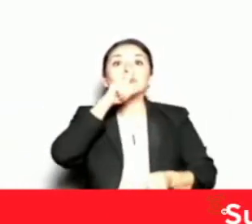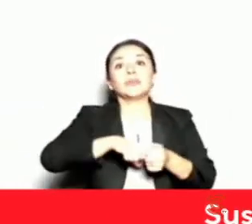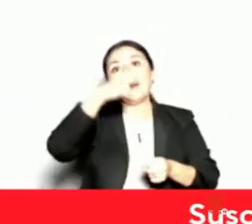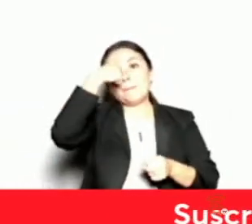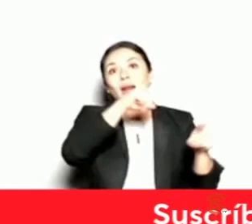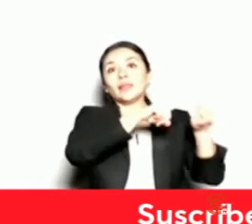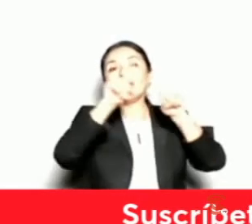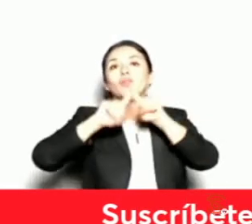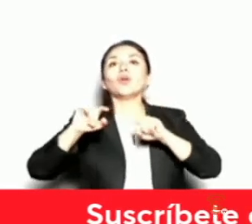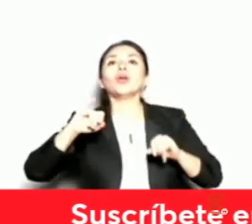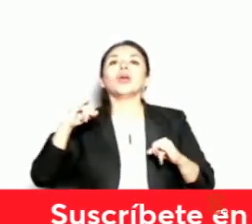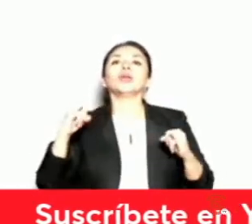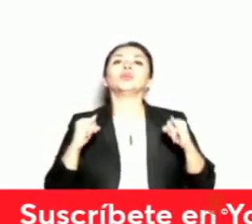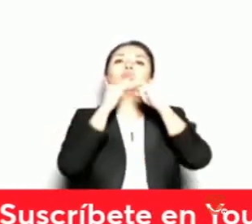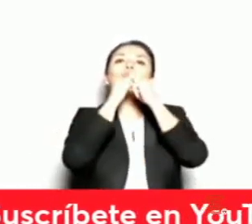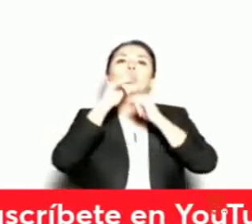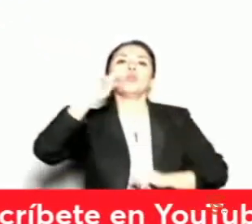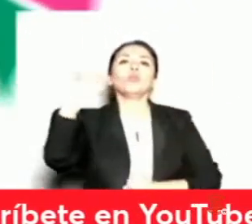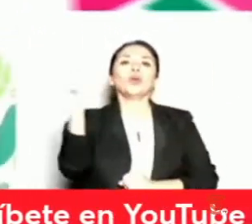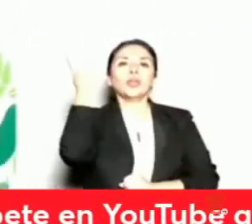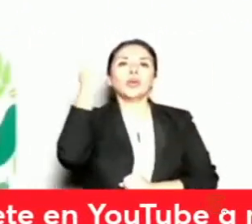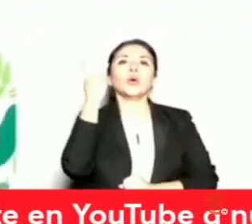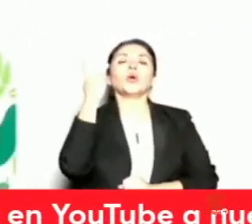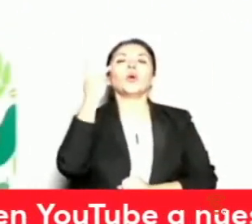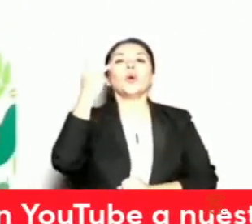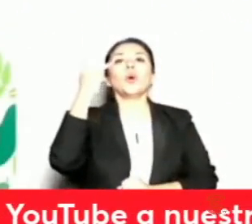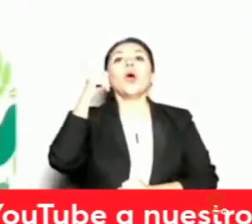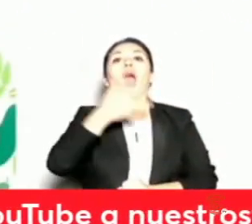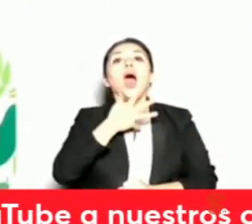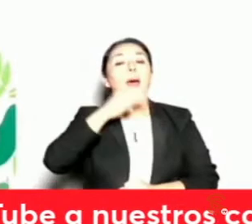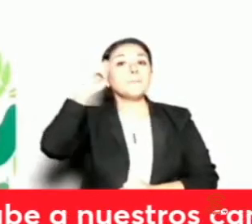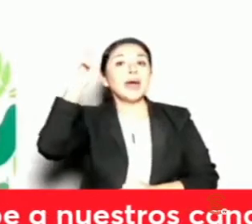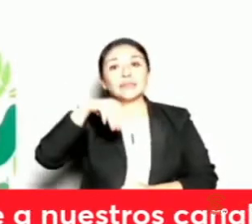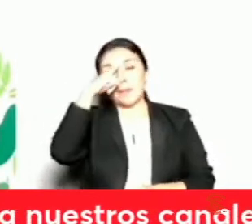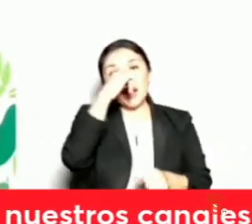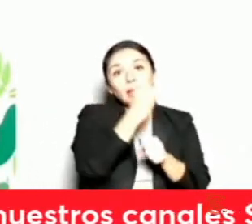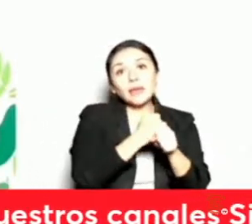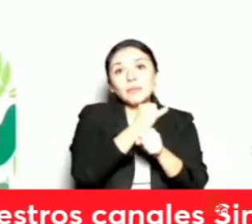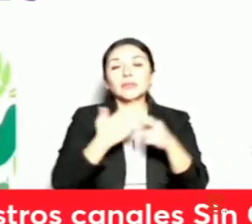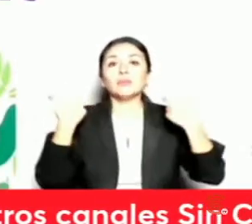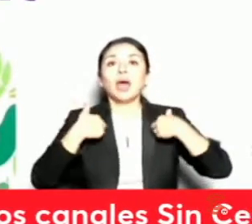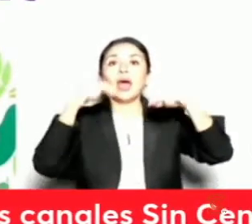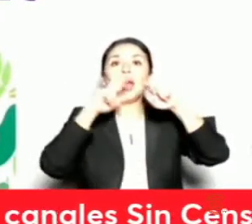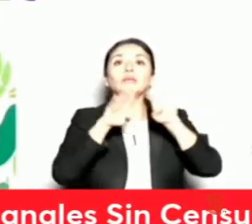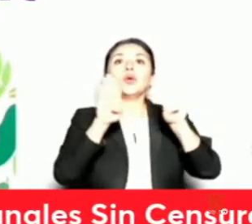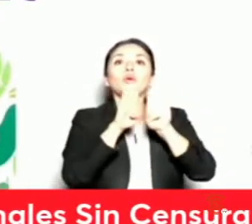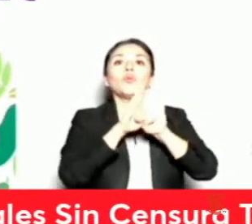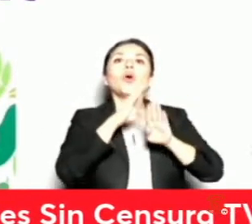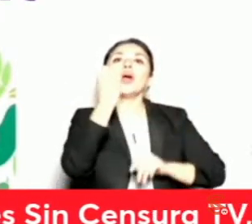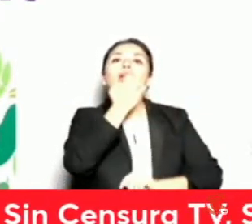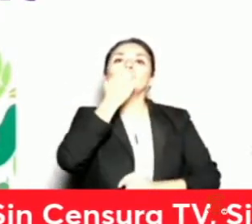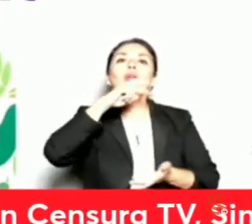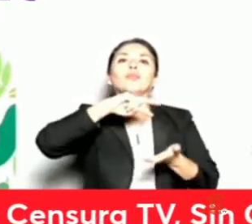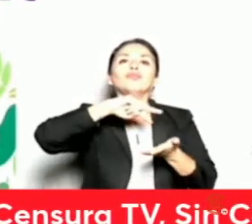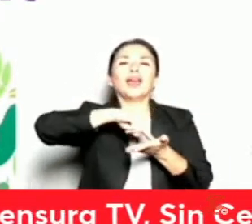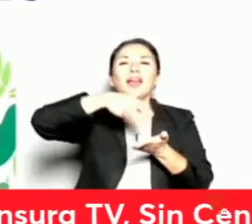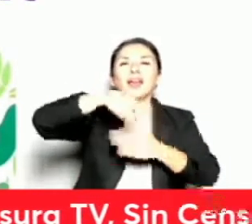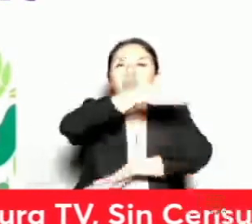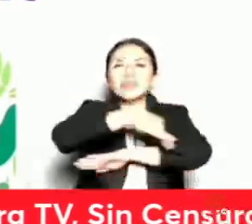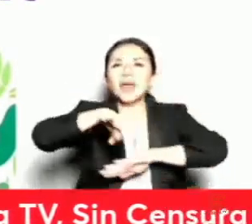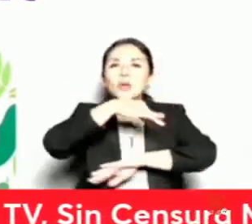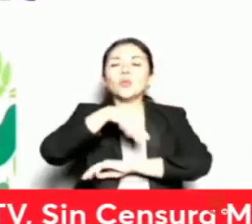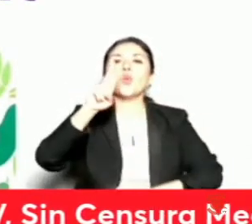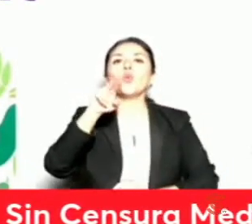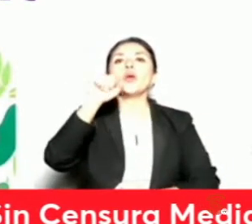Instituto Superior Politécnico José Antonio Echeverría, Cuba, cuenta con maestría en investigación y docencia del urbanismo en la Facultad de Arquitectura de la Universidad